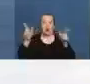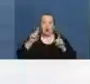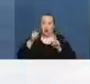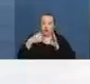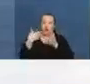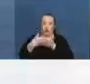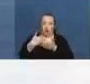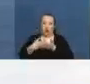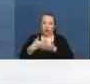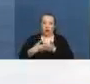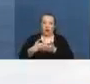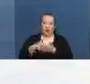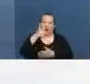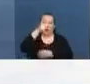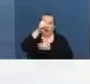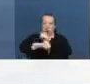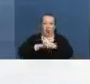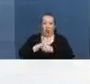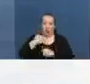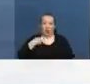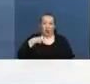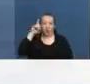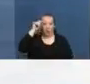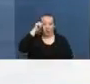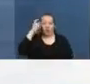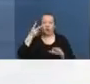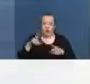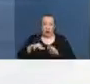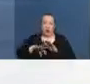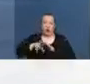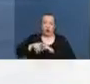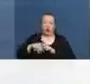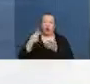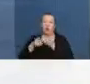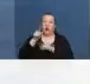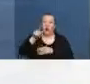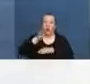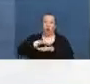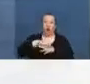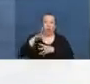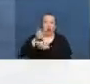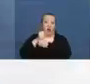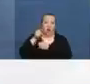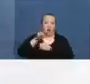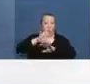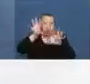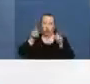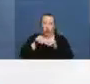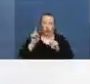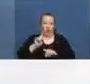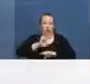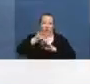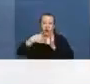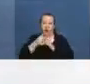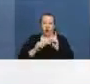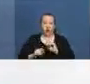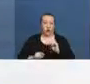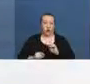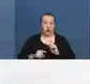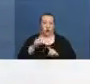años de gobierno por supuesto que el caso de corrupción los agarran de eso para ser una narrativa de corrupción sobreprecio toda la obra no enjuicia